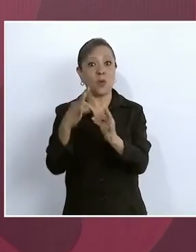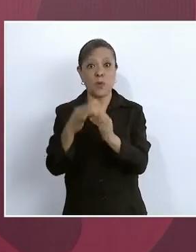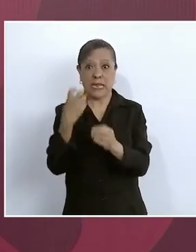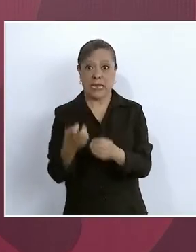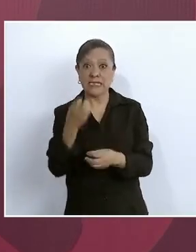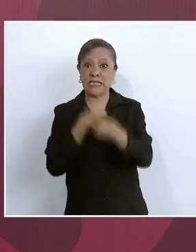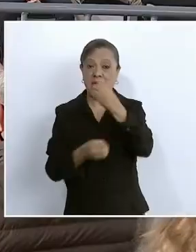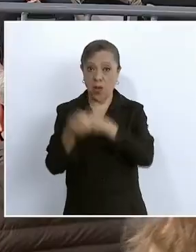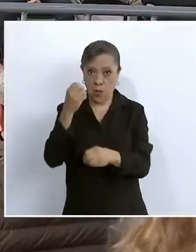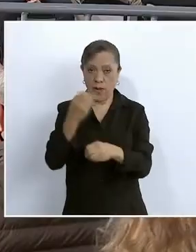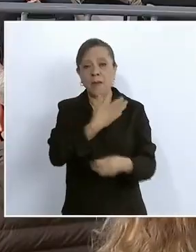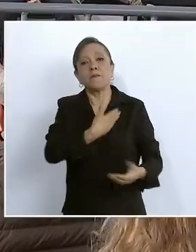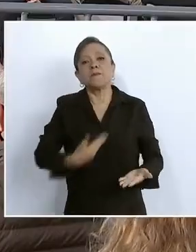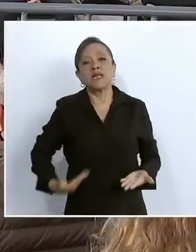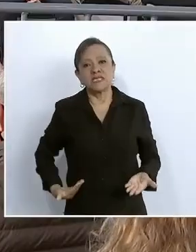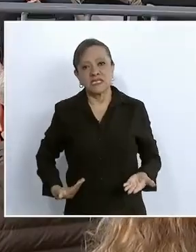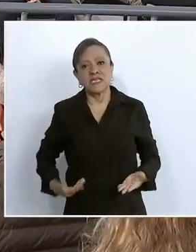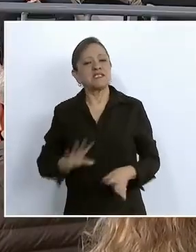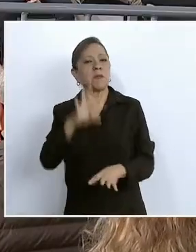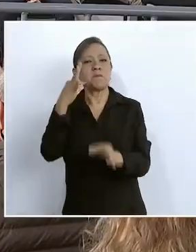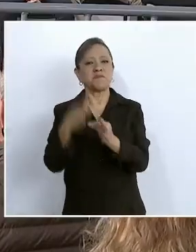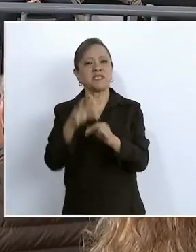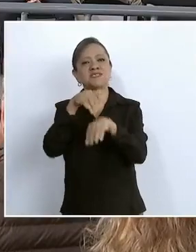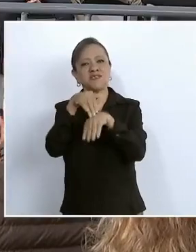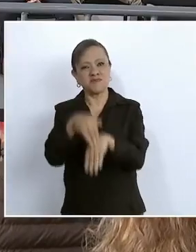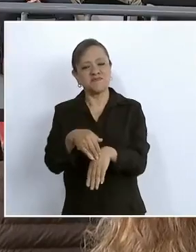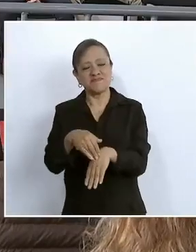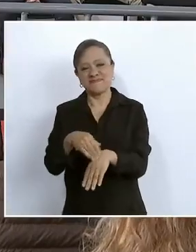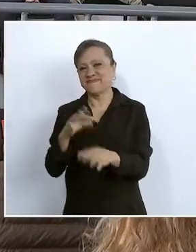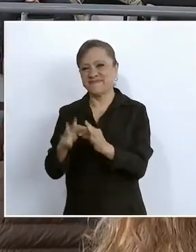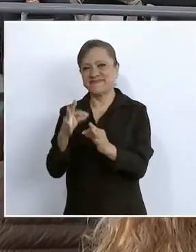obra. Señor Presidente, misión cumplida. Muchas gracias.